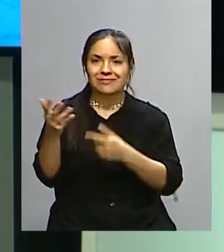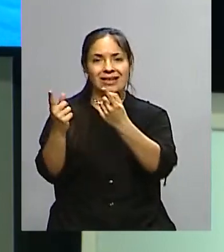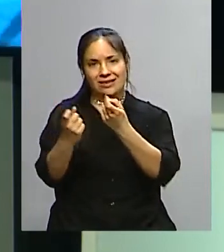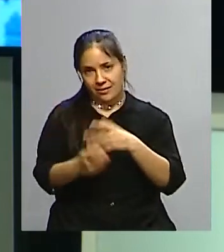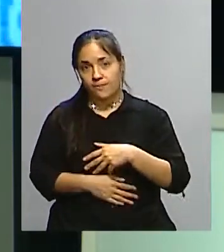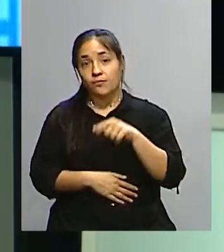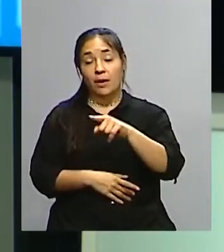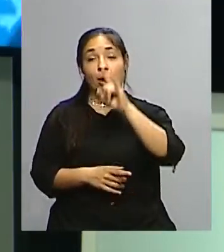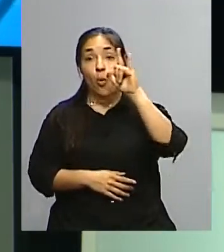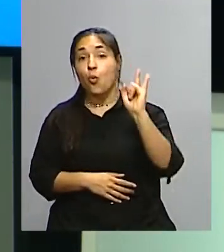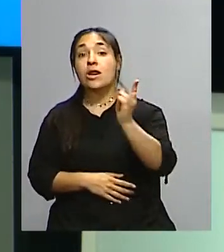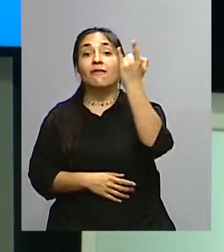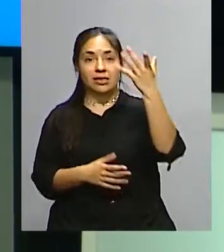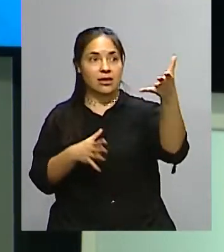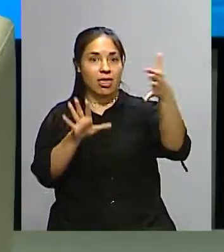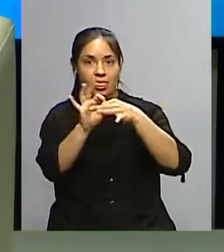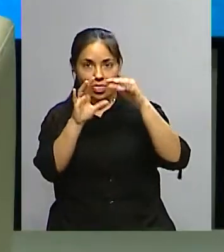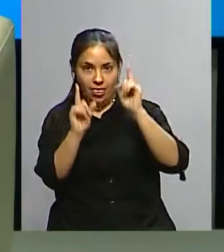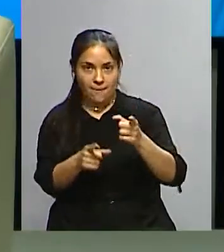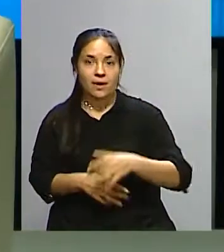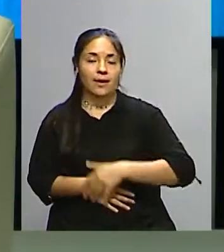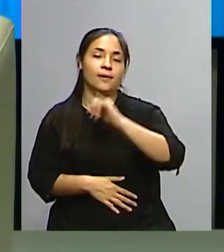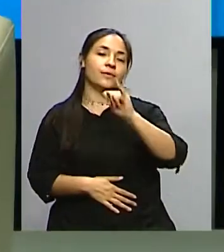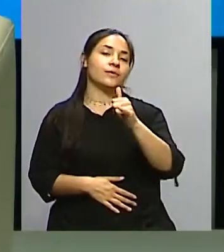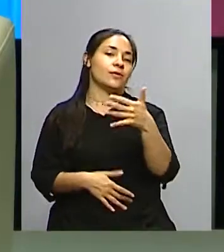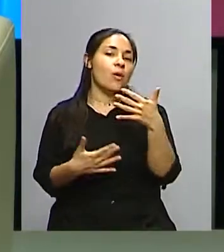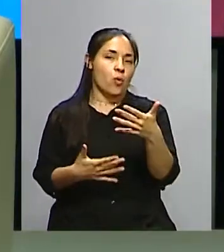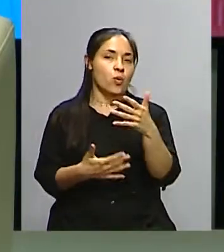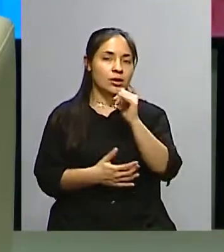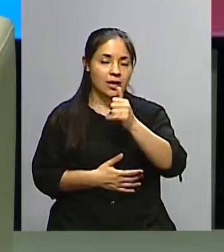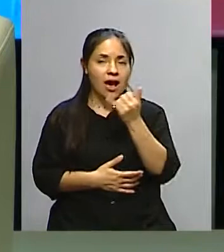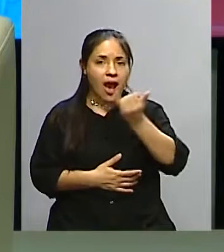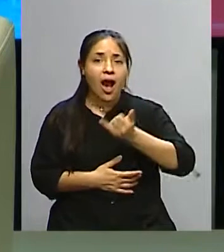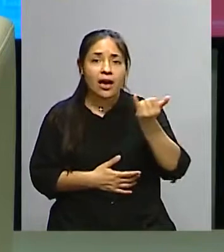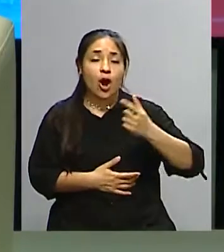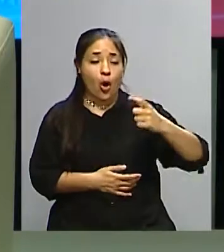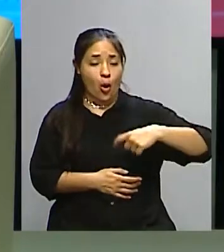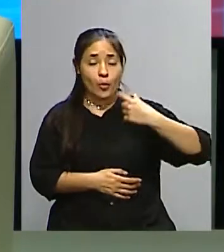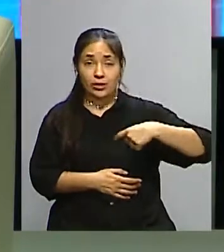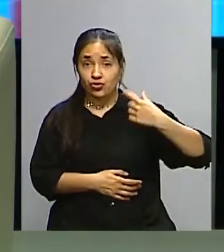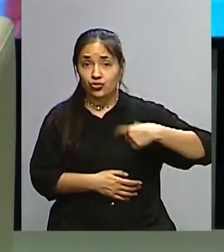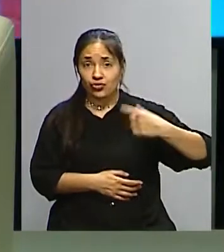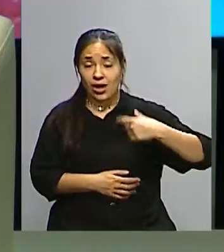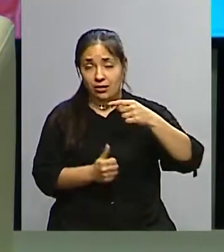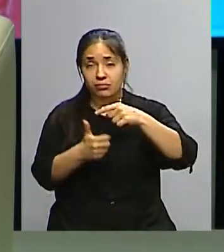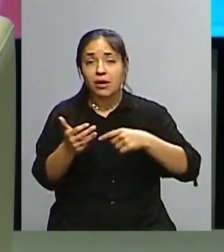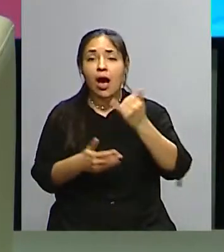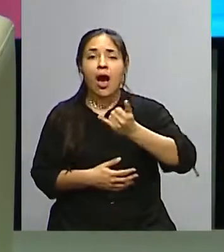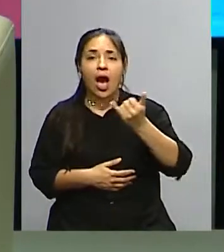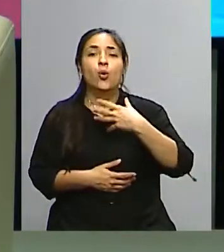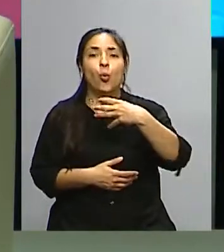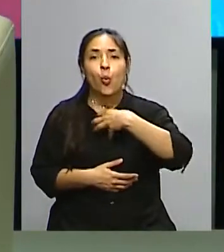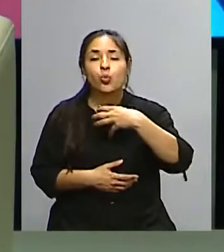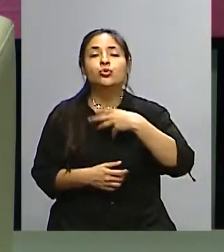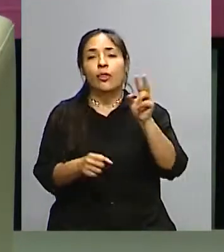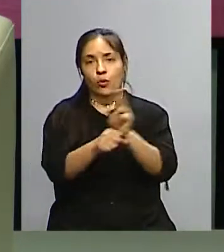involucradas directamente en esto, ¿no? Sí, sí, sí, tal cual. Existen, por general las obras sociales tienen cursos de